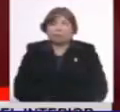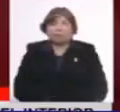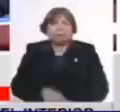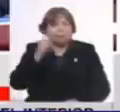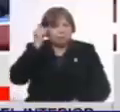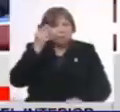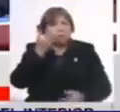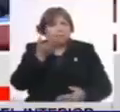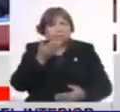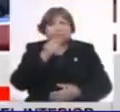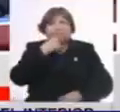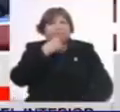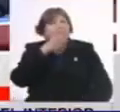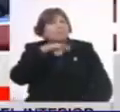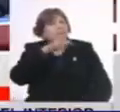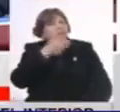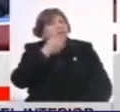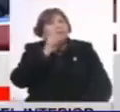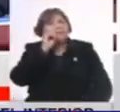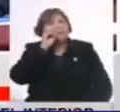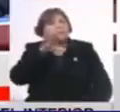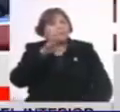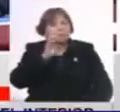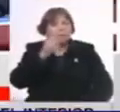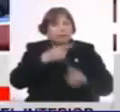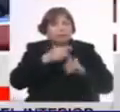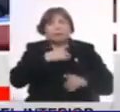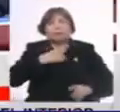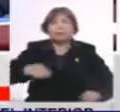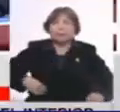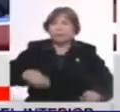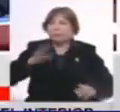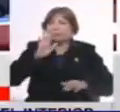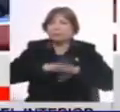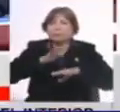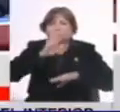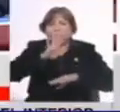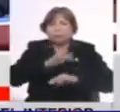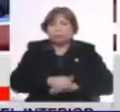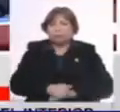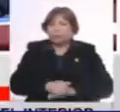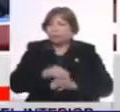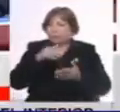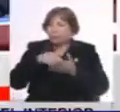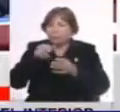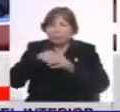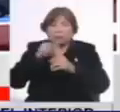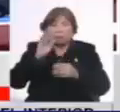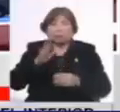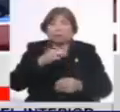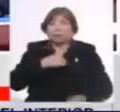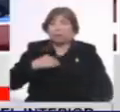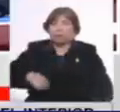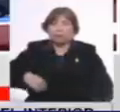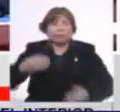En ese sentido, ¿quién comunica al exministro Mariano González sobre su cese en el Ministerio